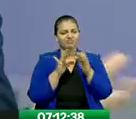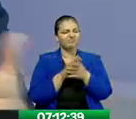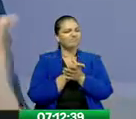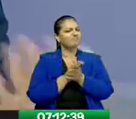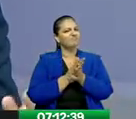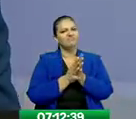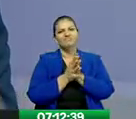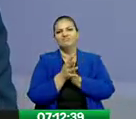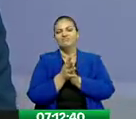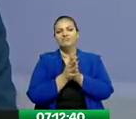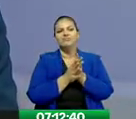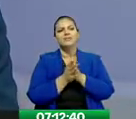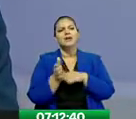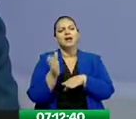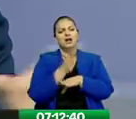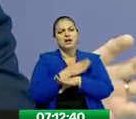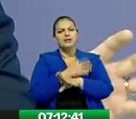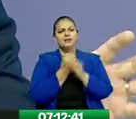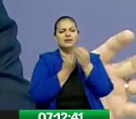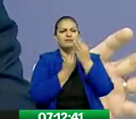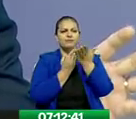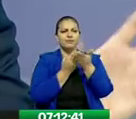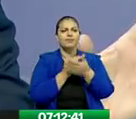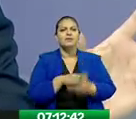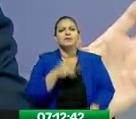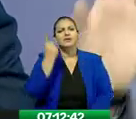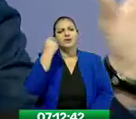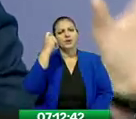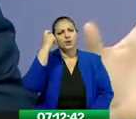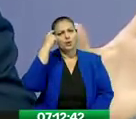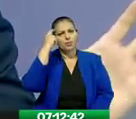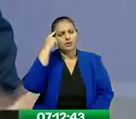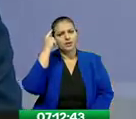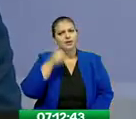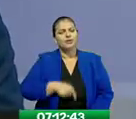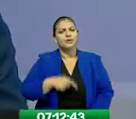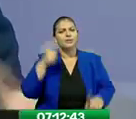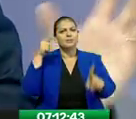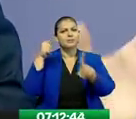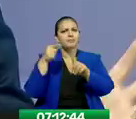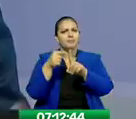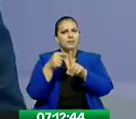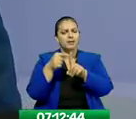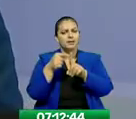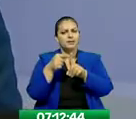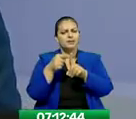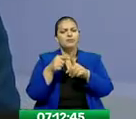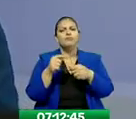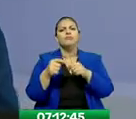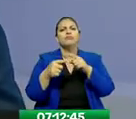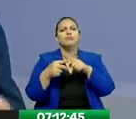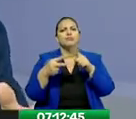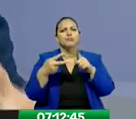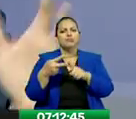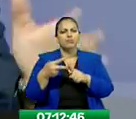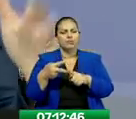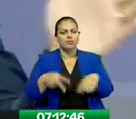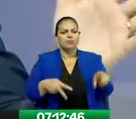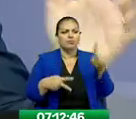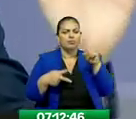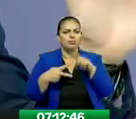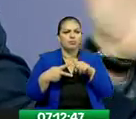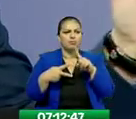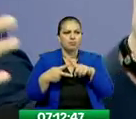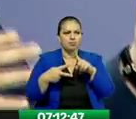¿no? Venimos diciendo que el gobierno tiene, digamos, 2 retos o 2 focos de acción. Uno es,